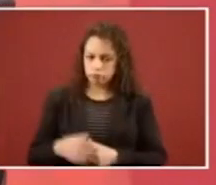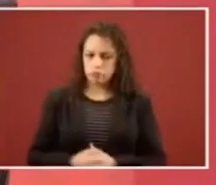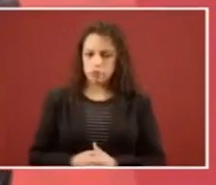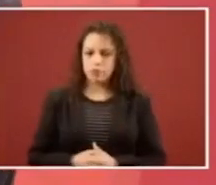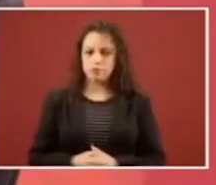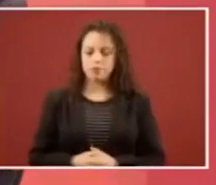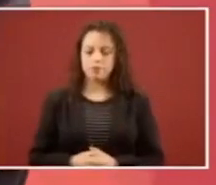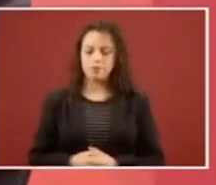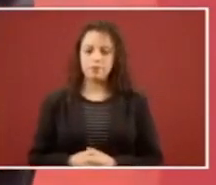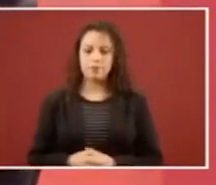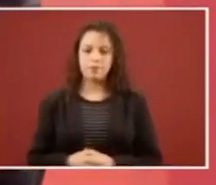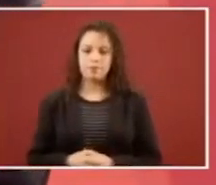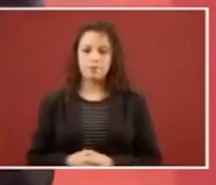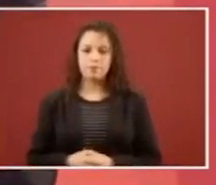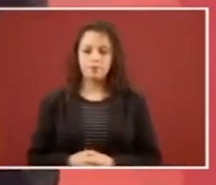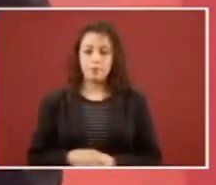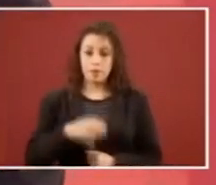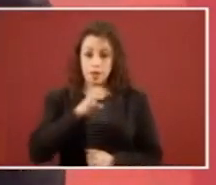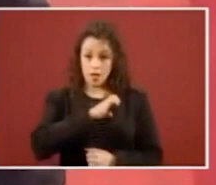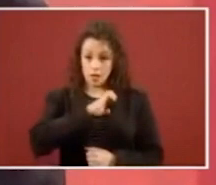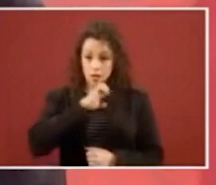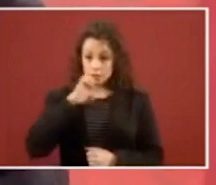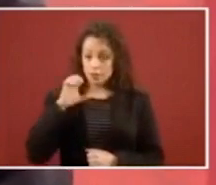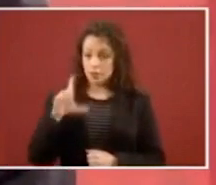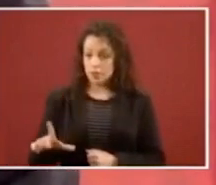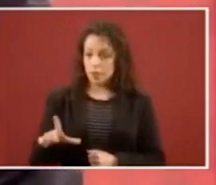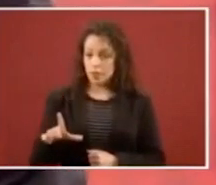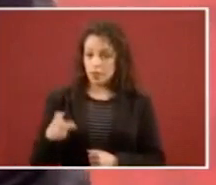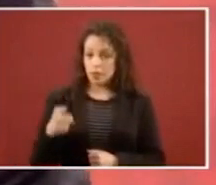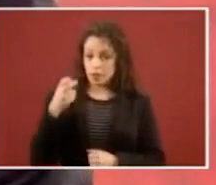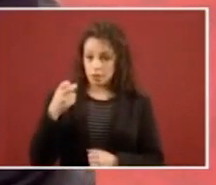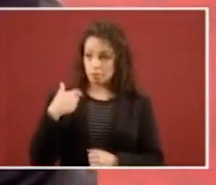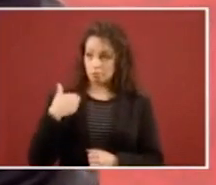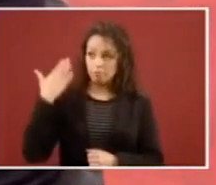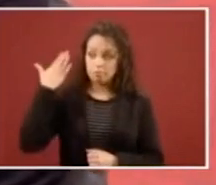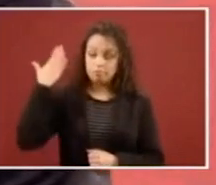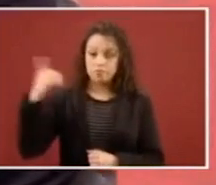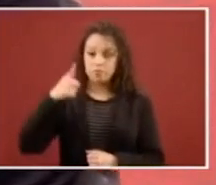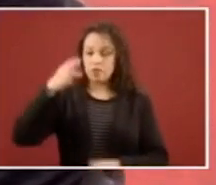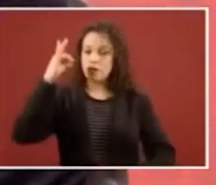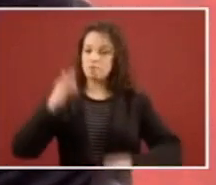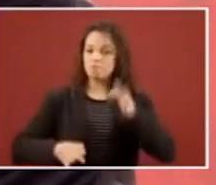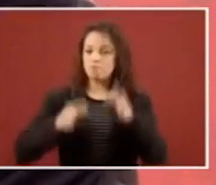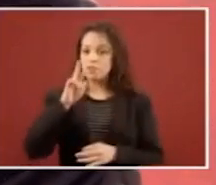de manera muy especial le voy a solicitar al fiscal